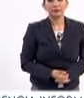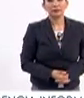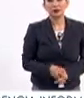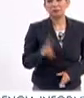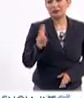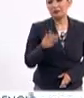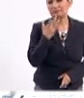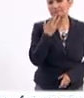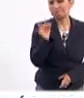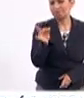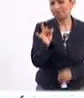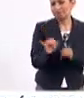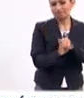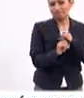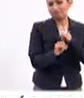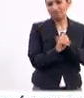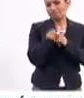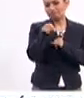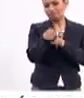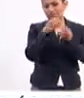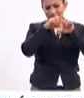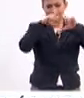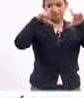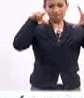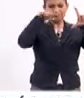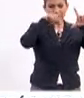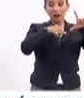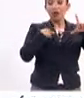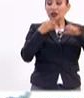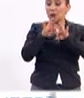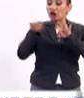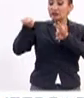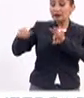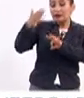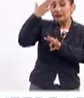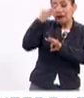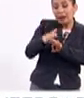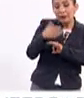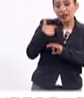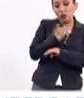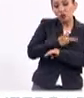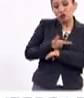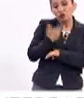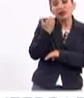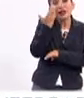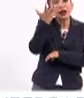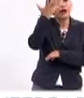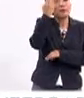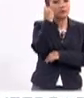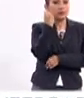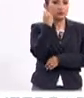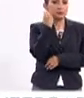muy sencilla la plataforma, lo importante está en las habilidades y en el gusto por aprender.